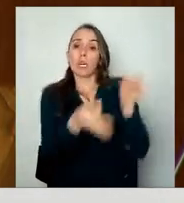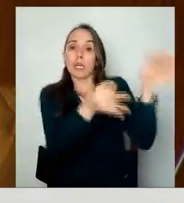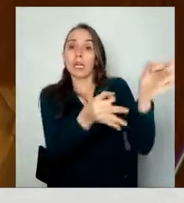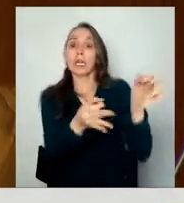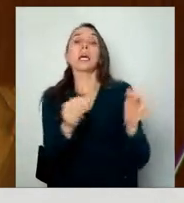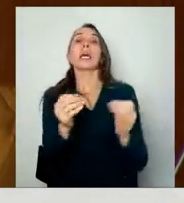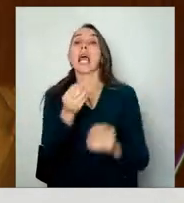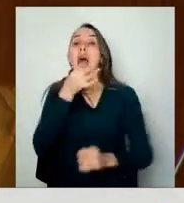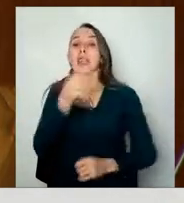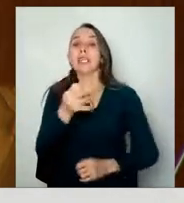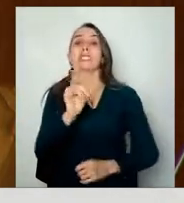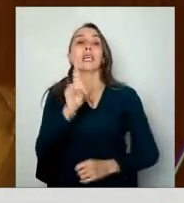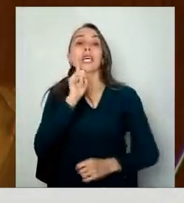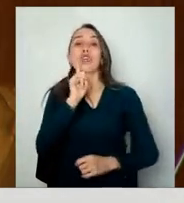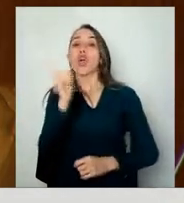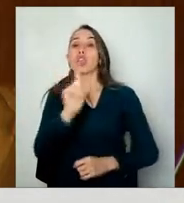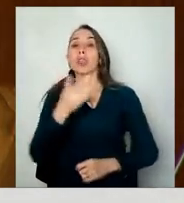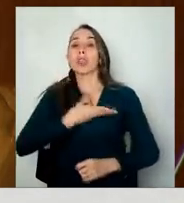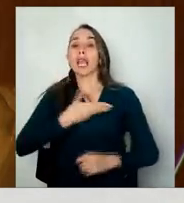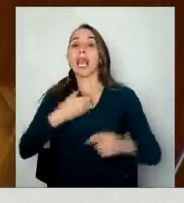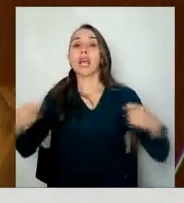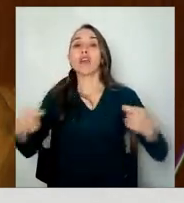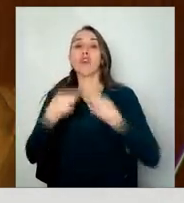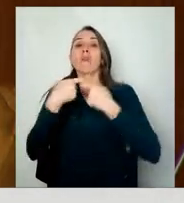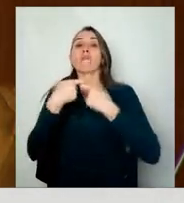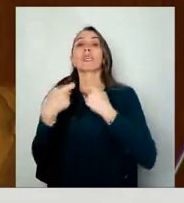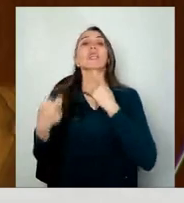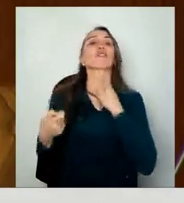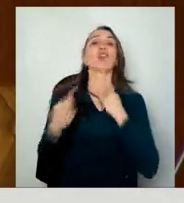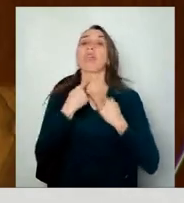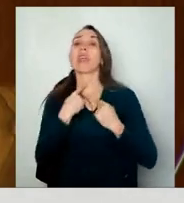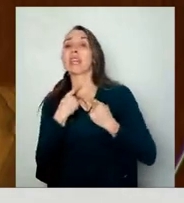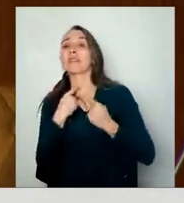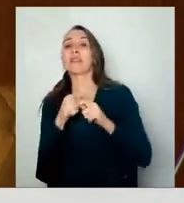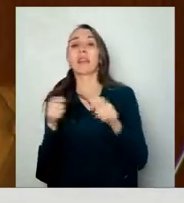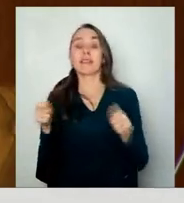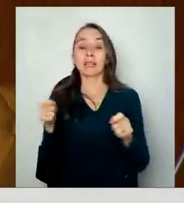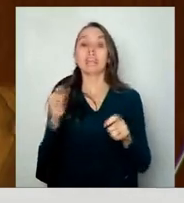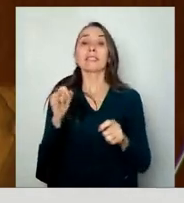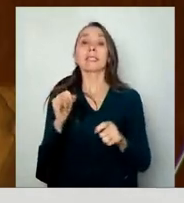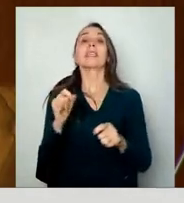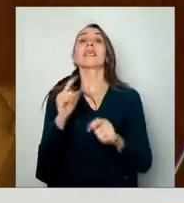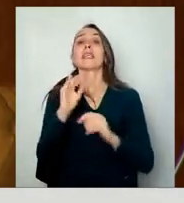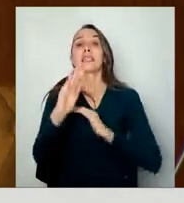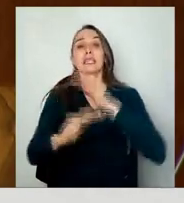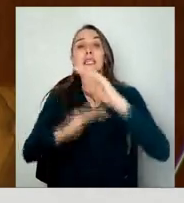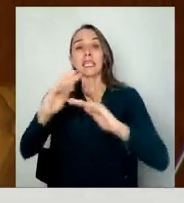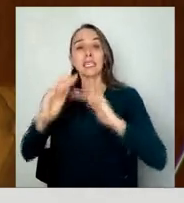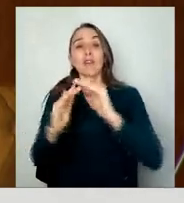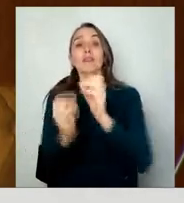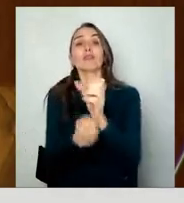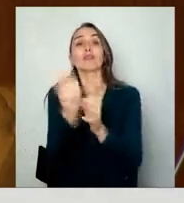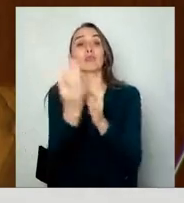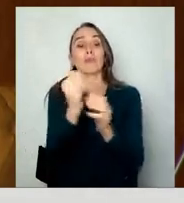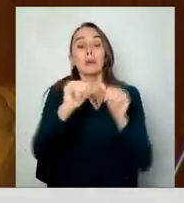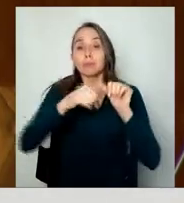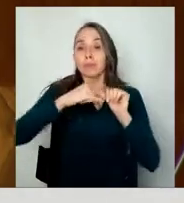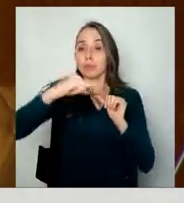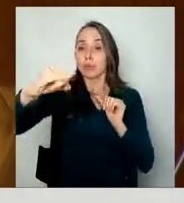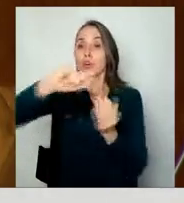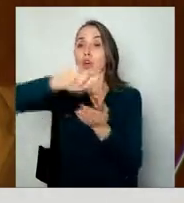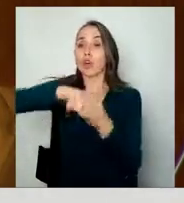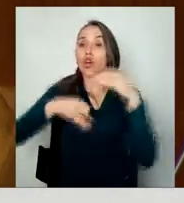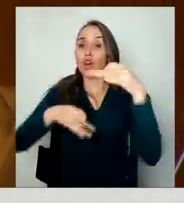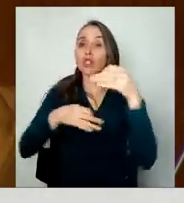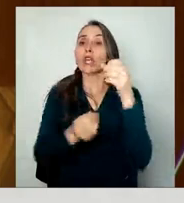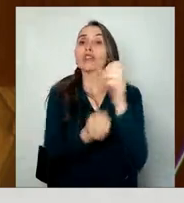y la publicación de las adjudicaciones en innovación y sustentabilidad se establecen contratos para la innovación con